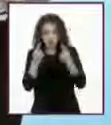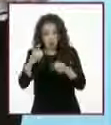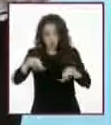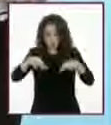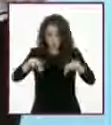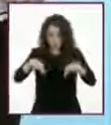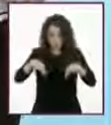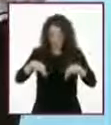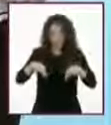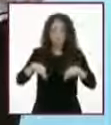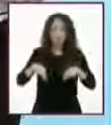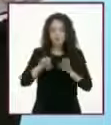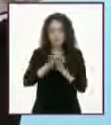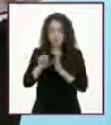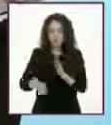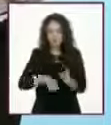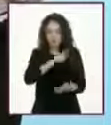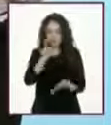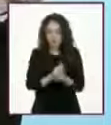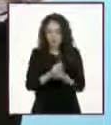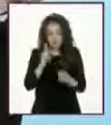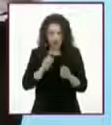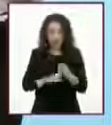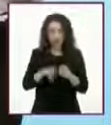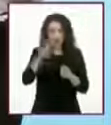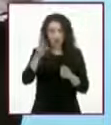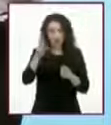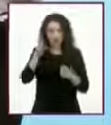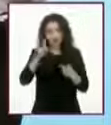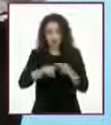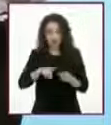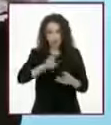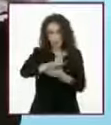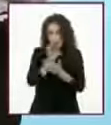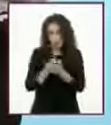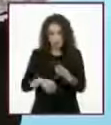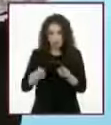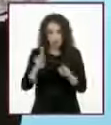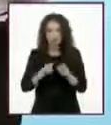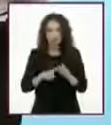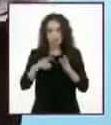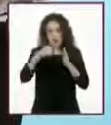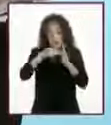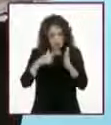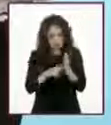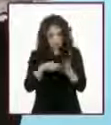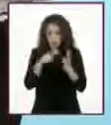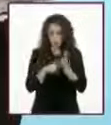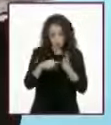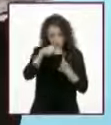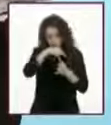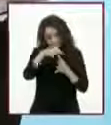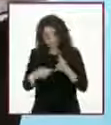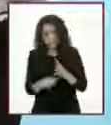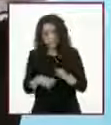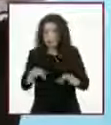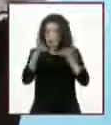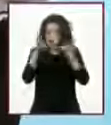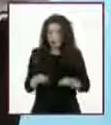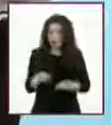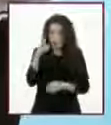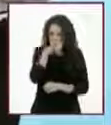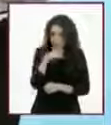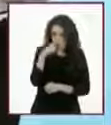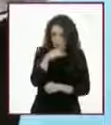son leyes, reportes, contratos y reglamentos. Todos ellos tienen un lenguaje formal, es